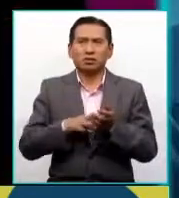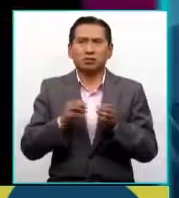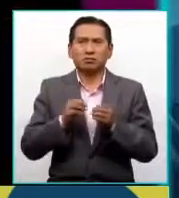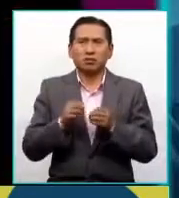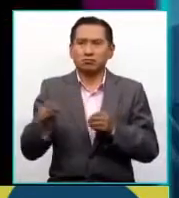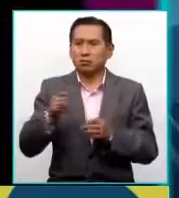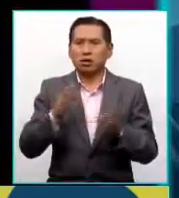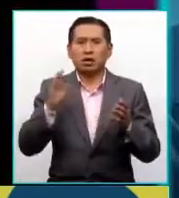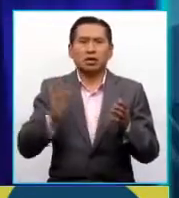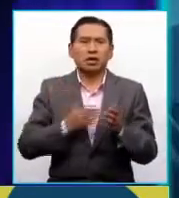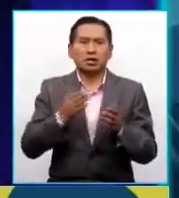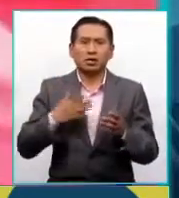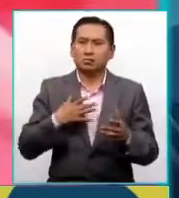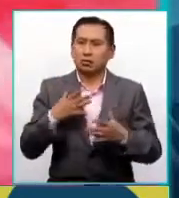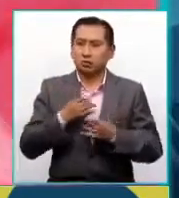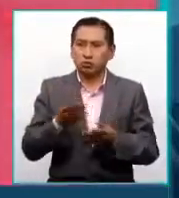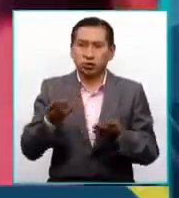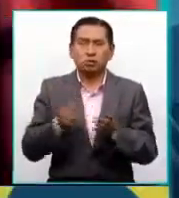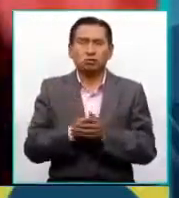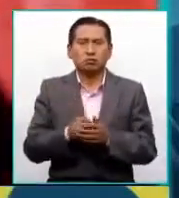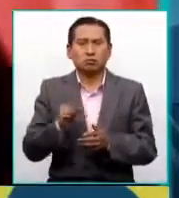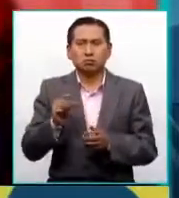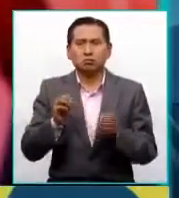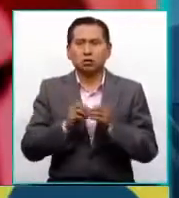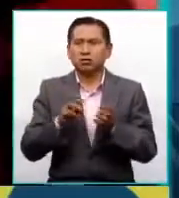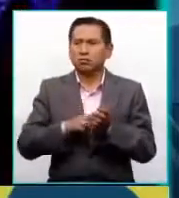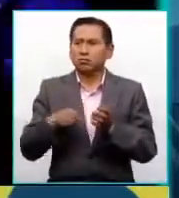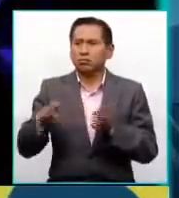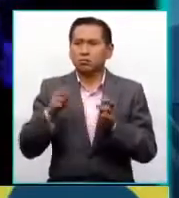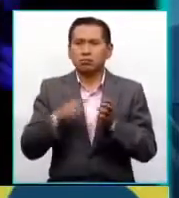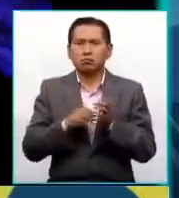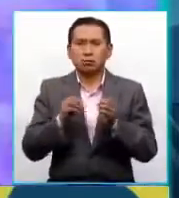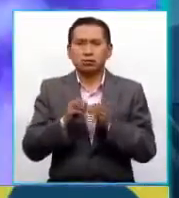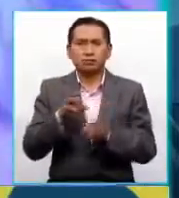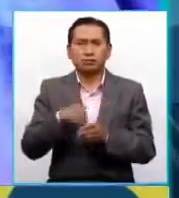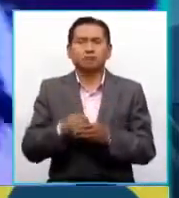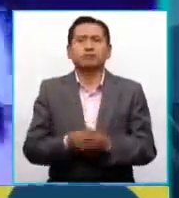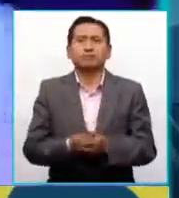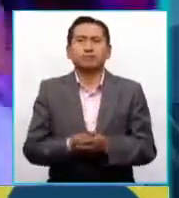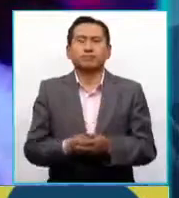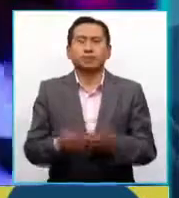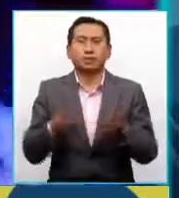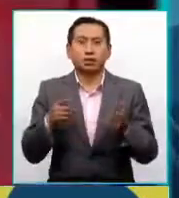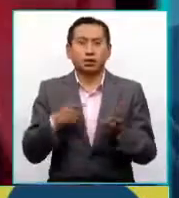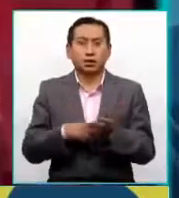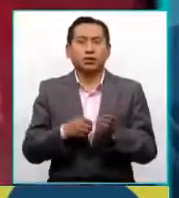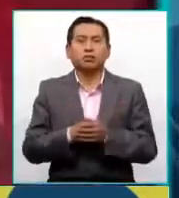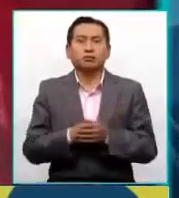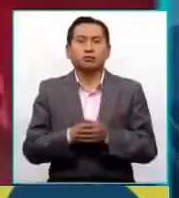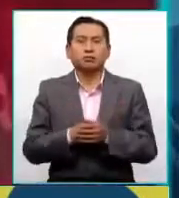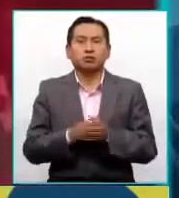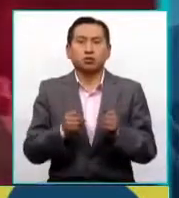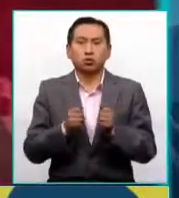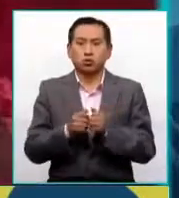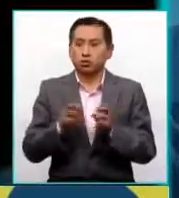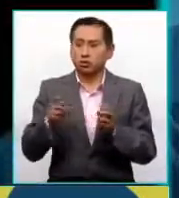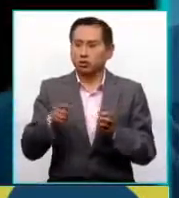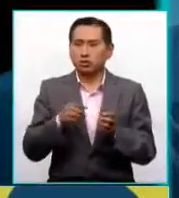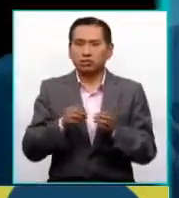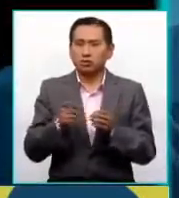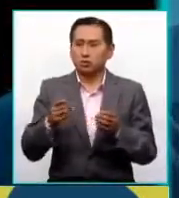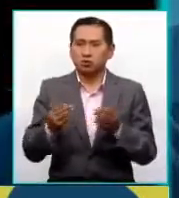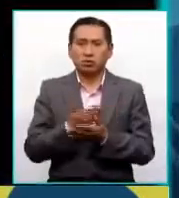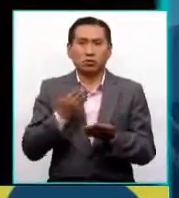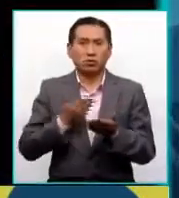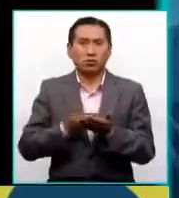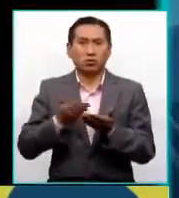las cantantes que me gustaban, un poco como que con esa influencia, ¿no? Ya con Wandena, con esta nueva